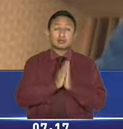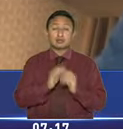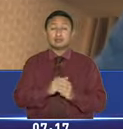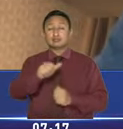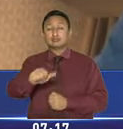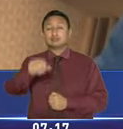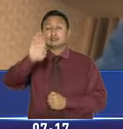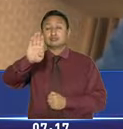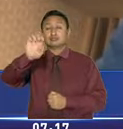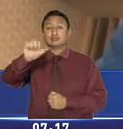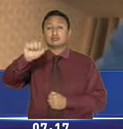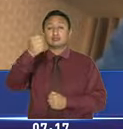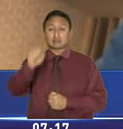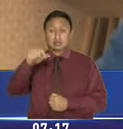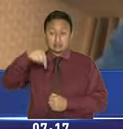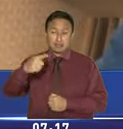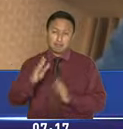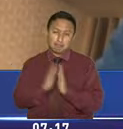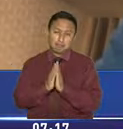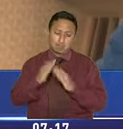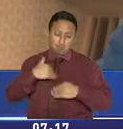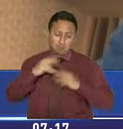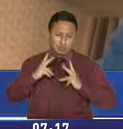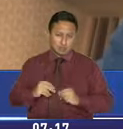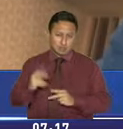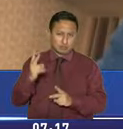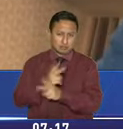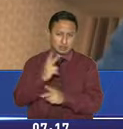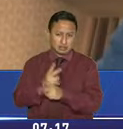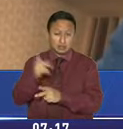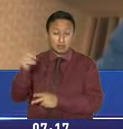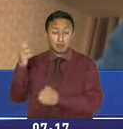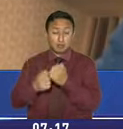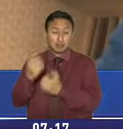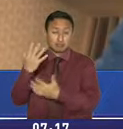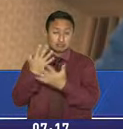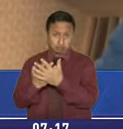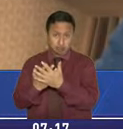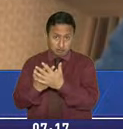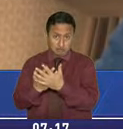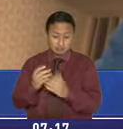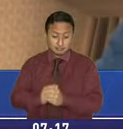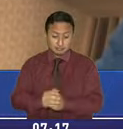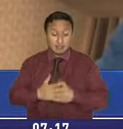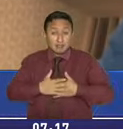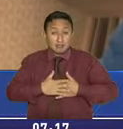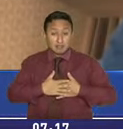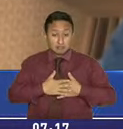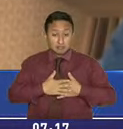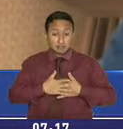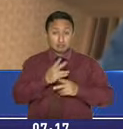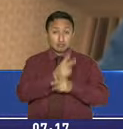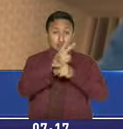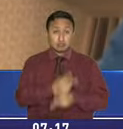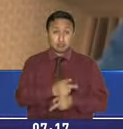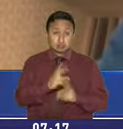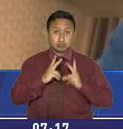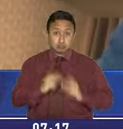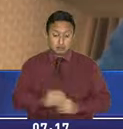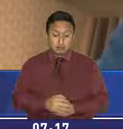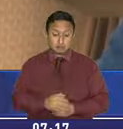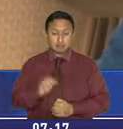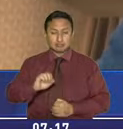por el tema de la crisis penitenciaria. Y entonces, para proteger su integridad física y su salud, le conceden este habeas corpus. Yo me